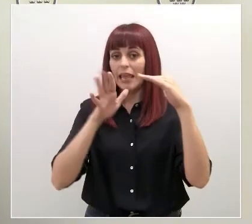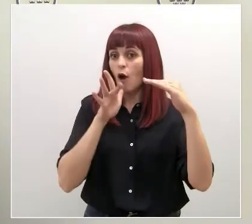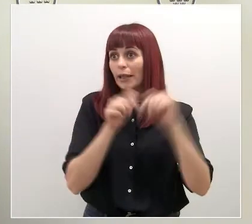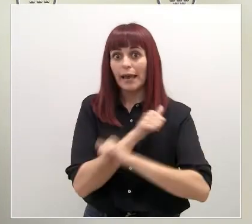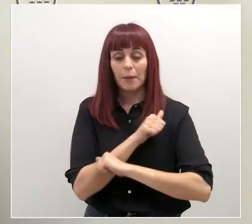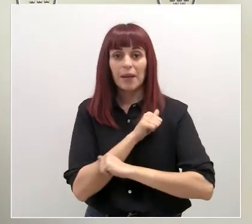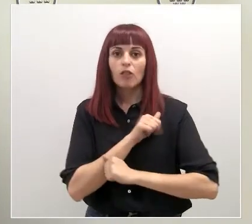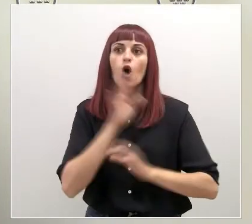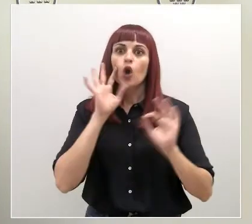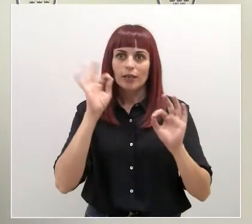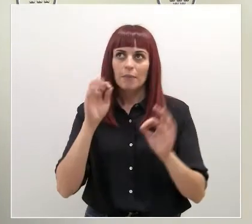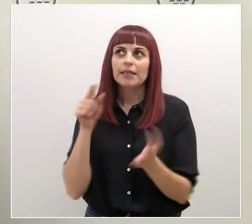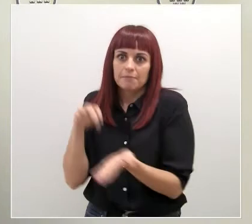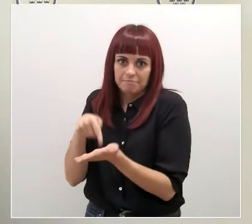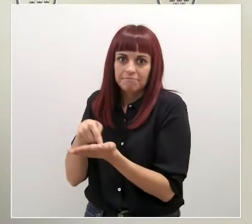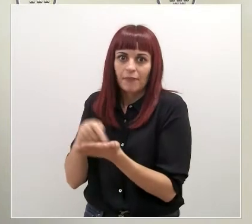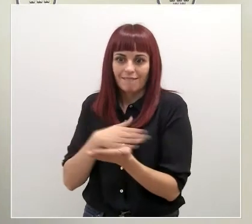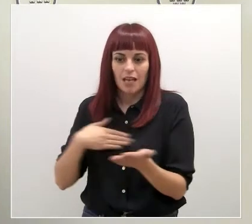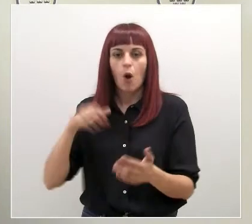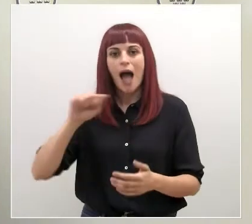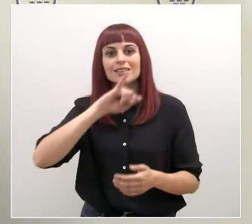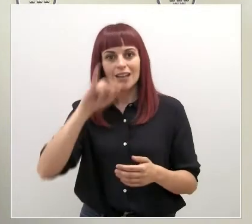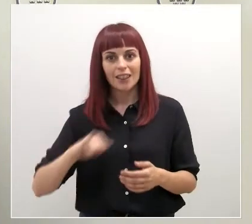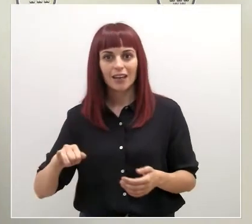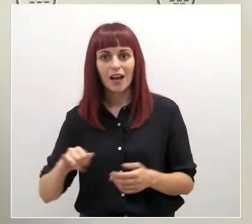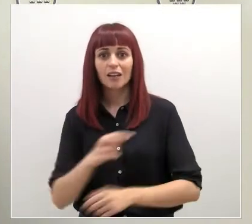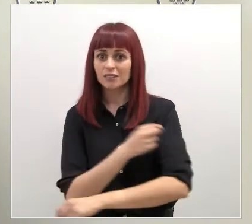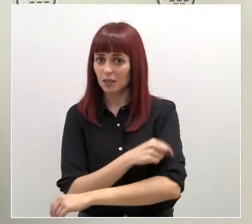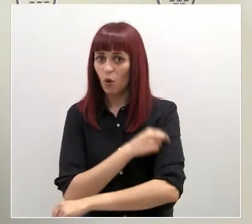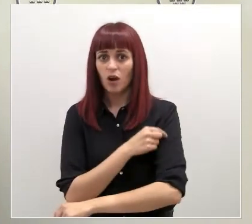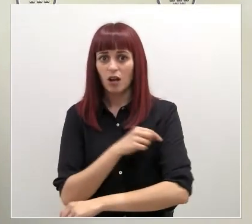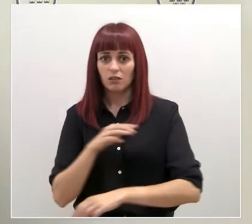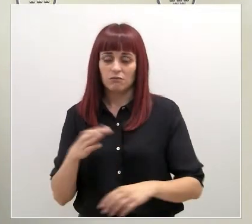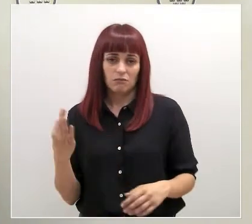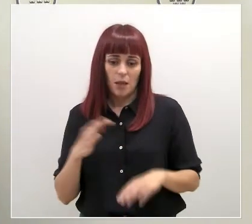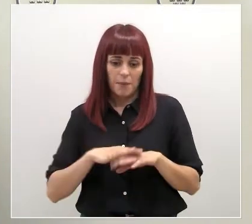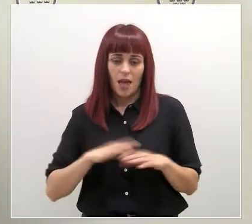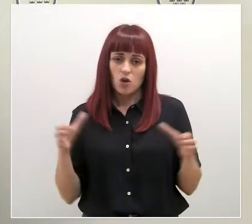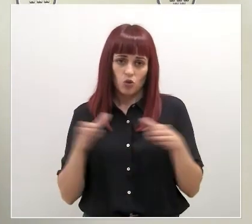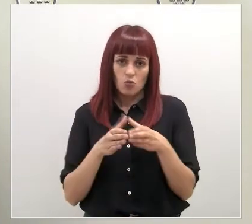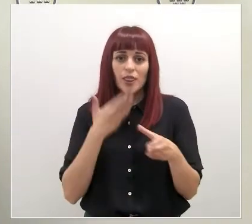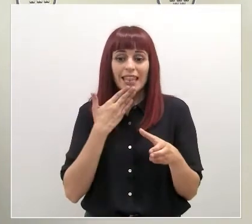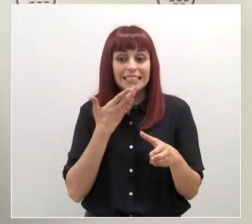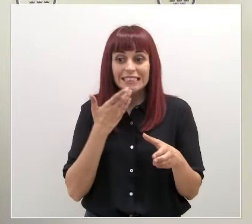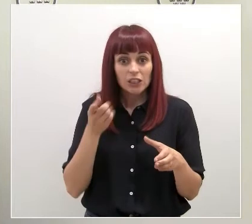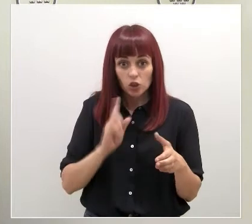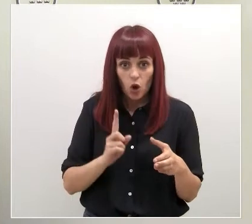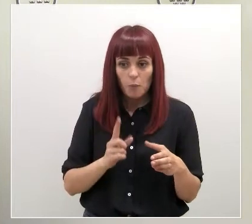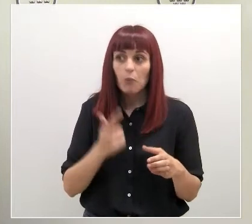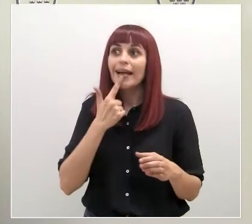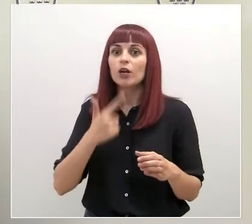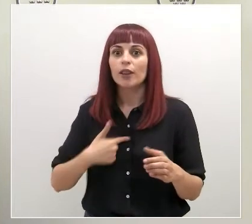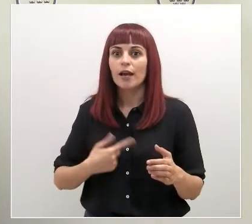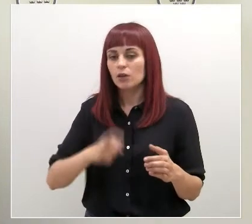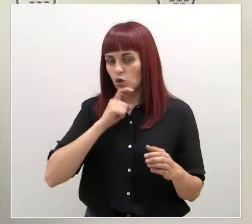que lógicamente reclamamos que la vacuna de AstraZeneca se ponga y se habilite también para estos grupos de edad, y si no es así, que se nos digan